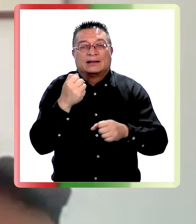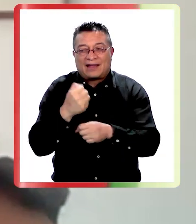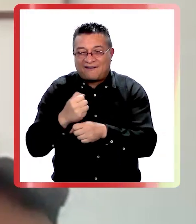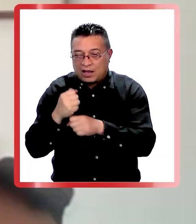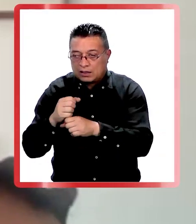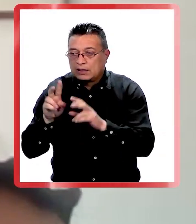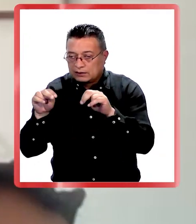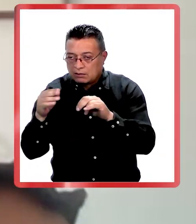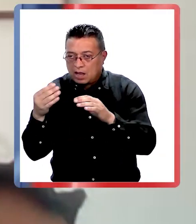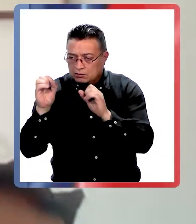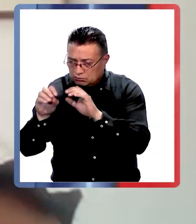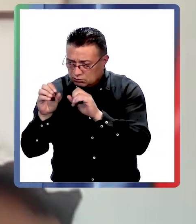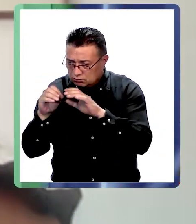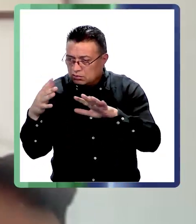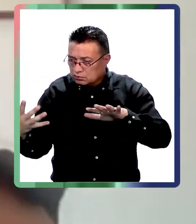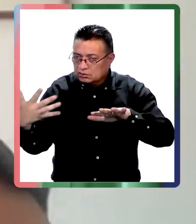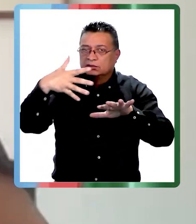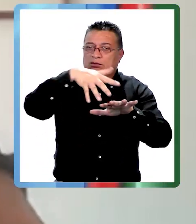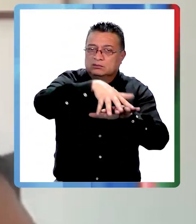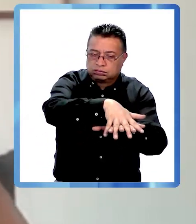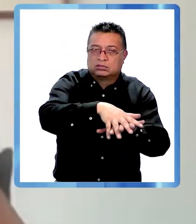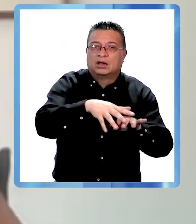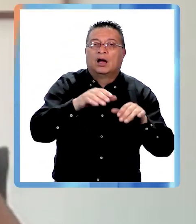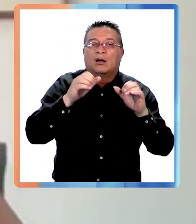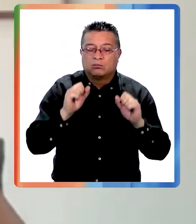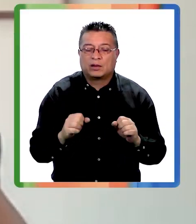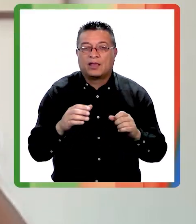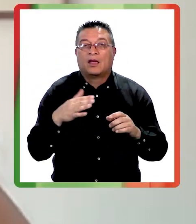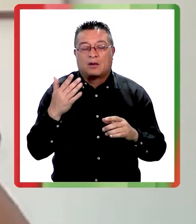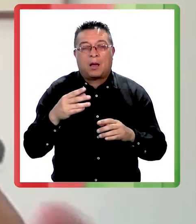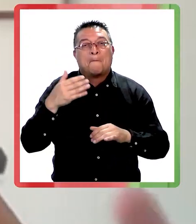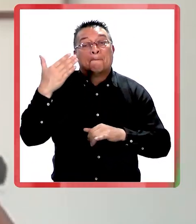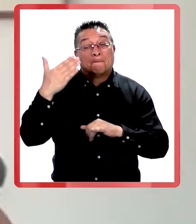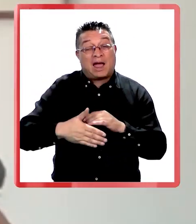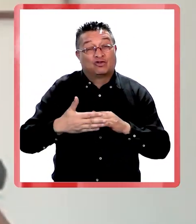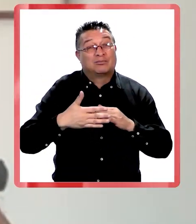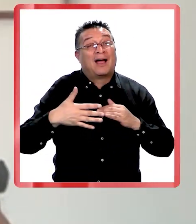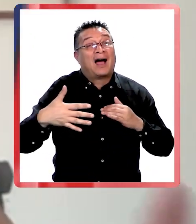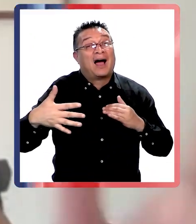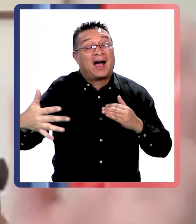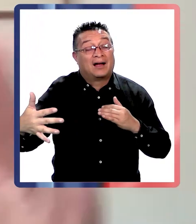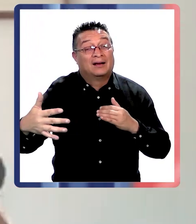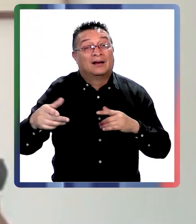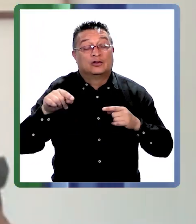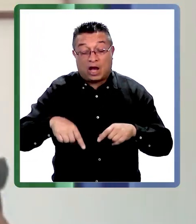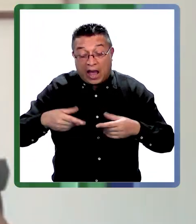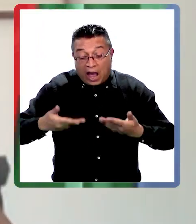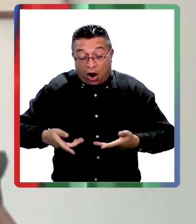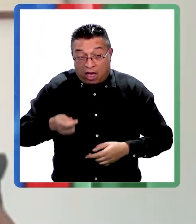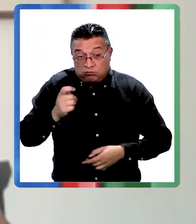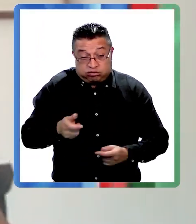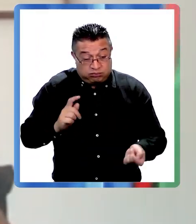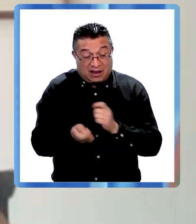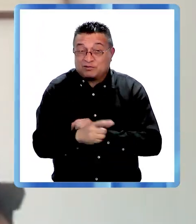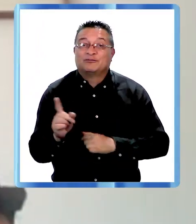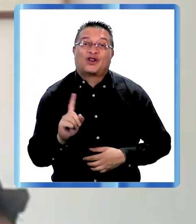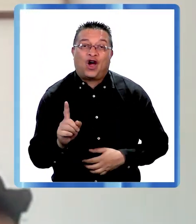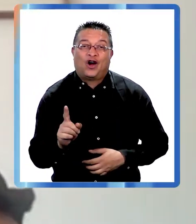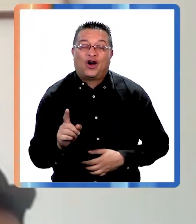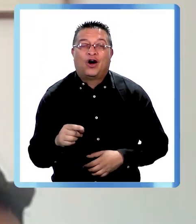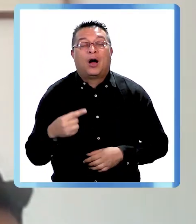en las reinserciones, que son proyectos mucho más a largo plazo, que no tienen impacto